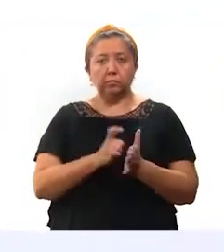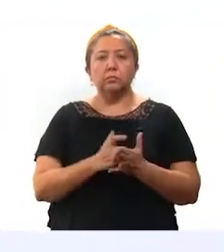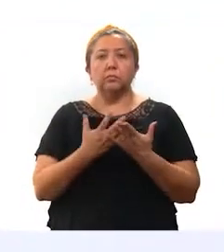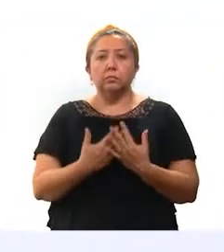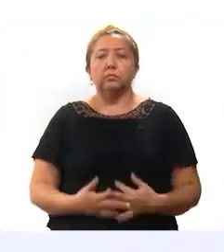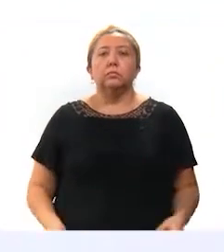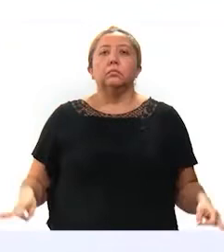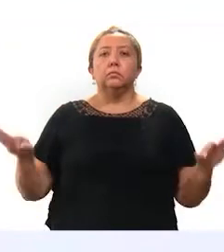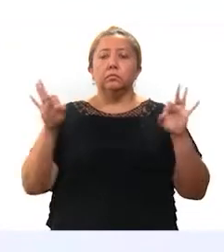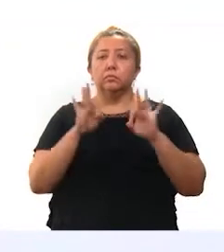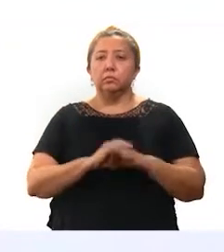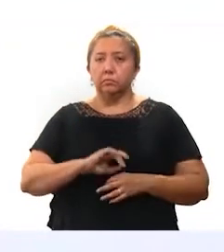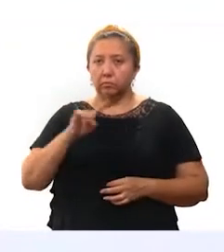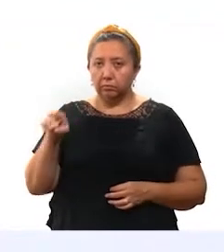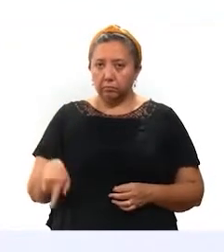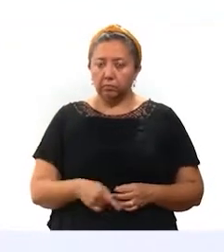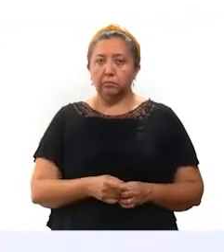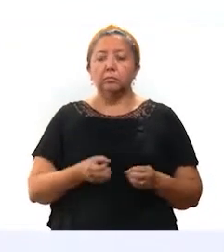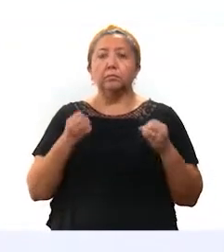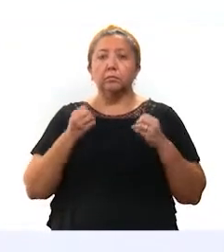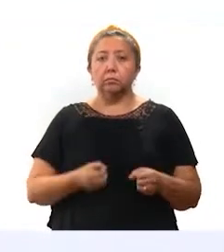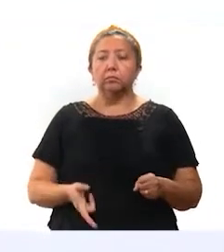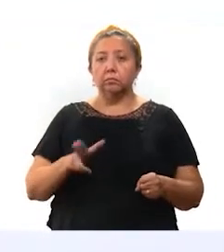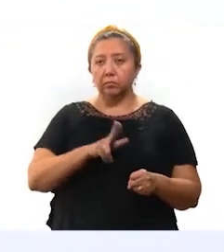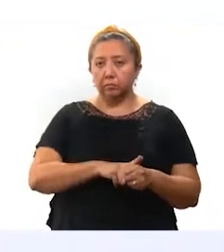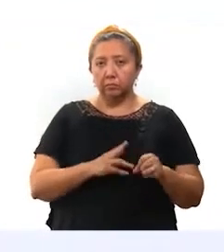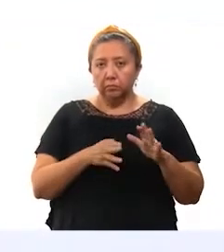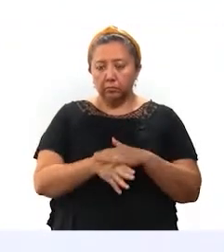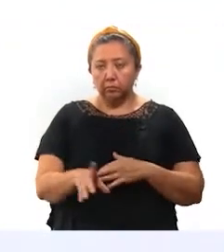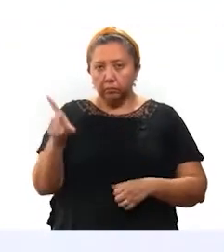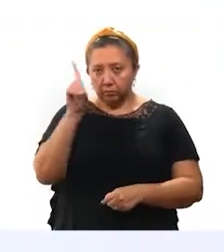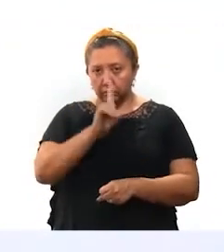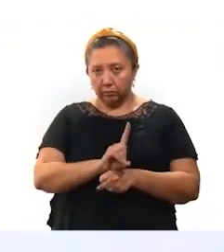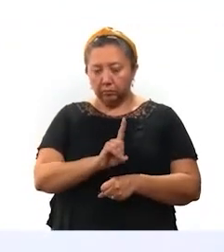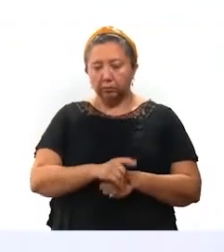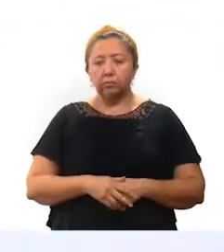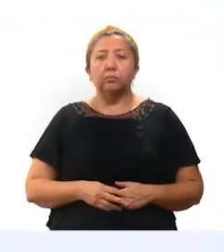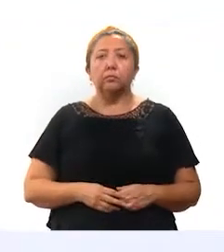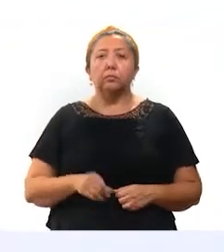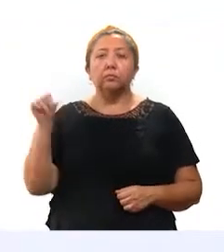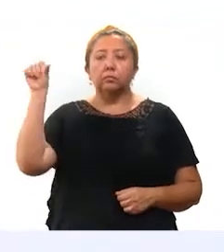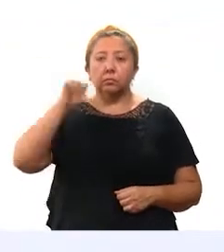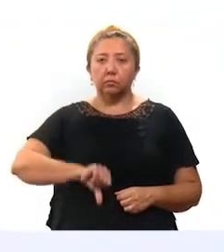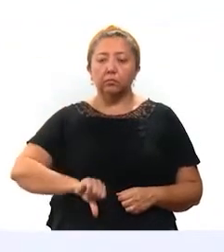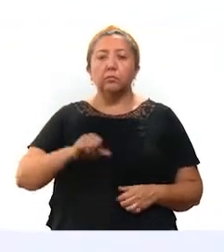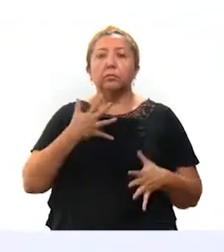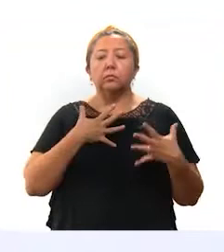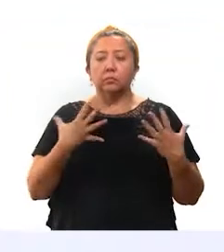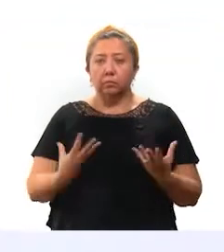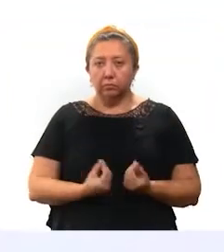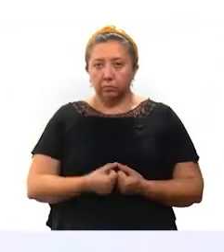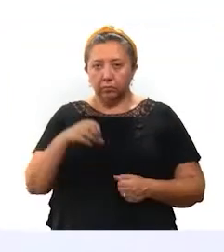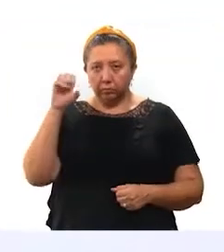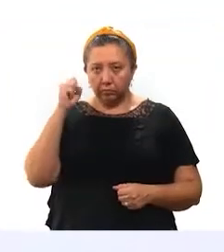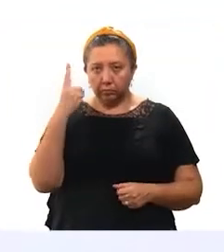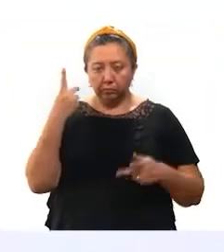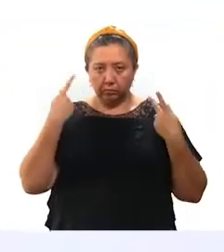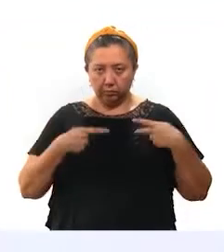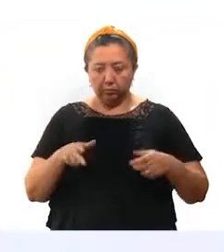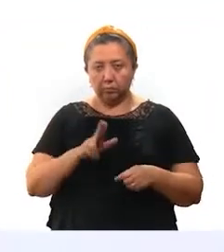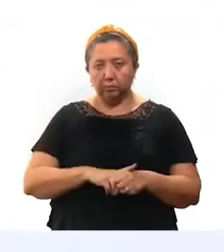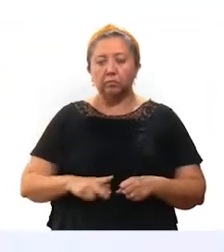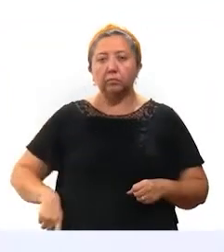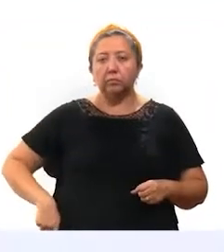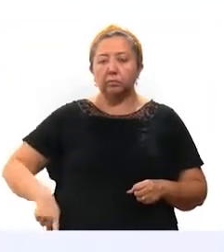reapertura económica los datos más importantes son la ocupación hospitalaria y los ingresos diarios. El día de hoy tenemos 61 pacientes